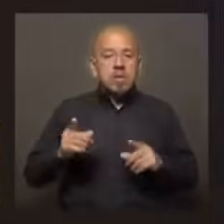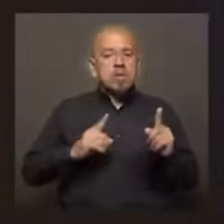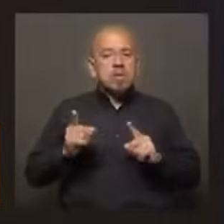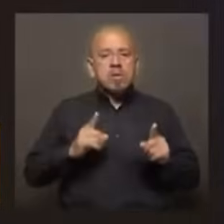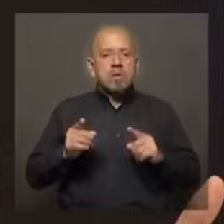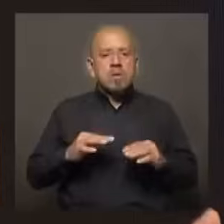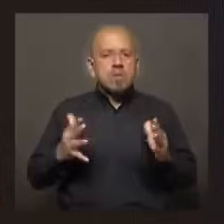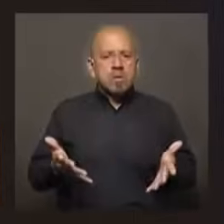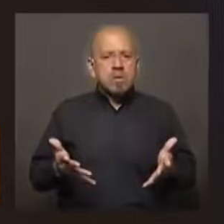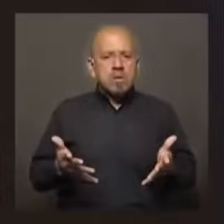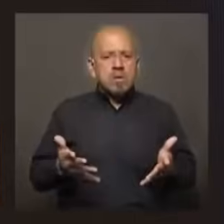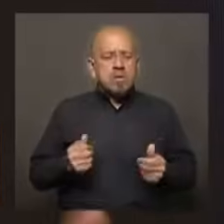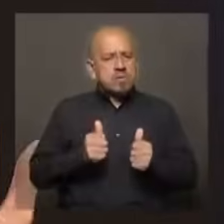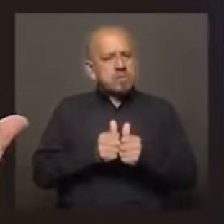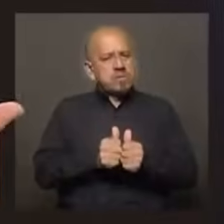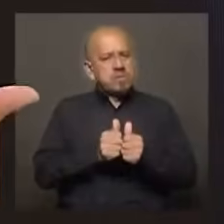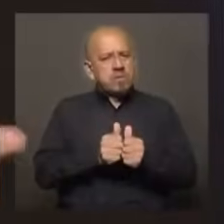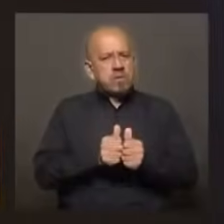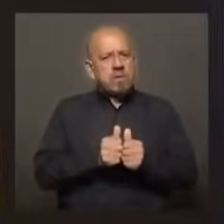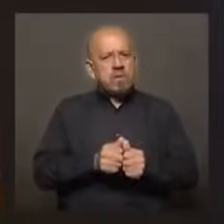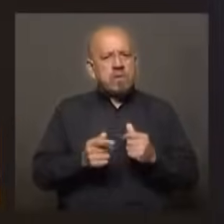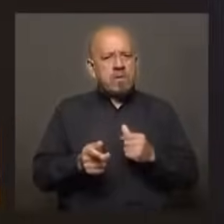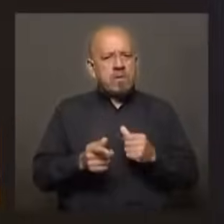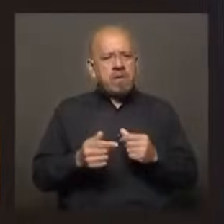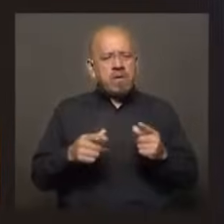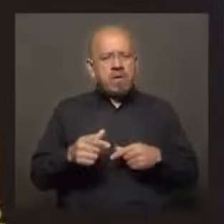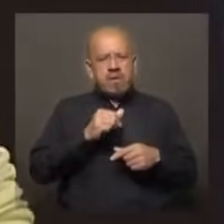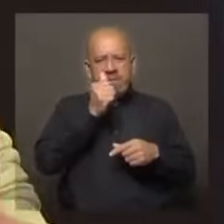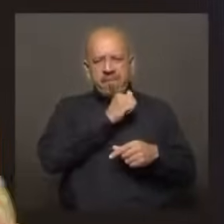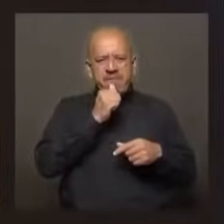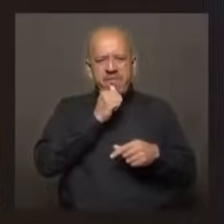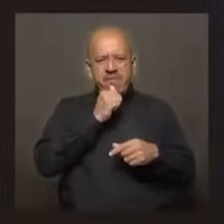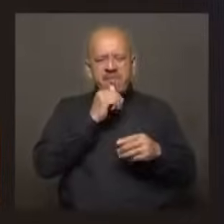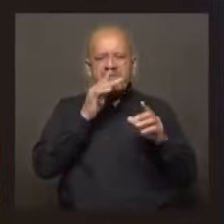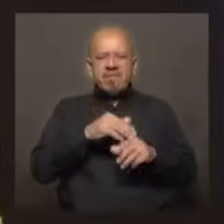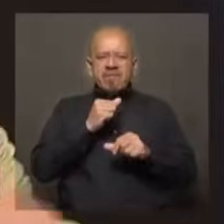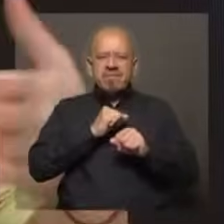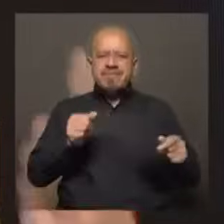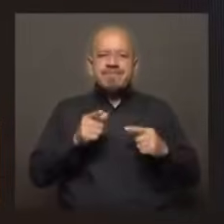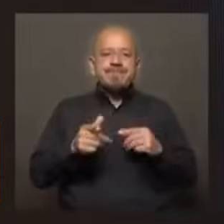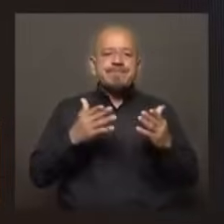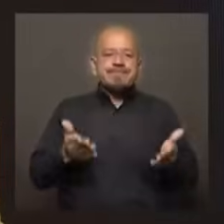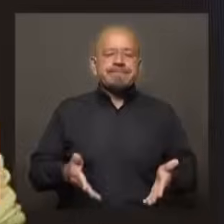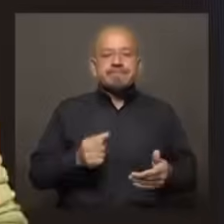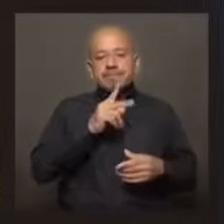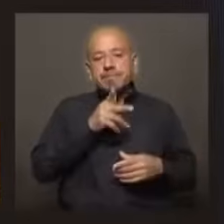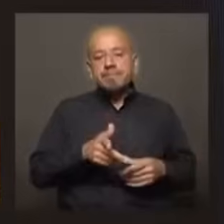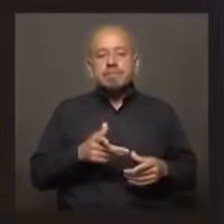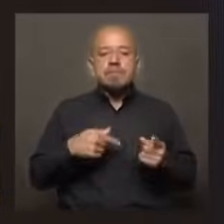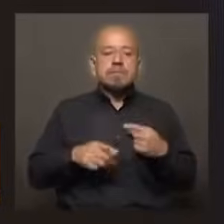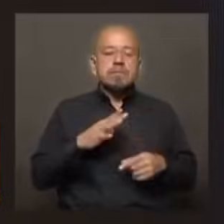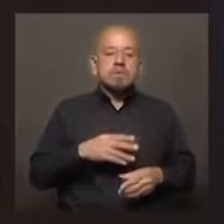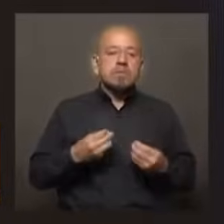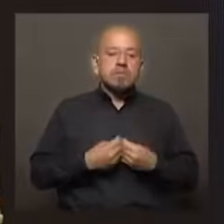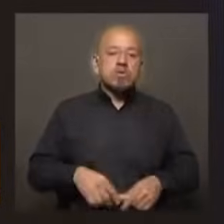casos requieren de un acompañamiento que te permita visualizar una salida y sostener esa salida y sostener esos hijos y todo un montón